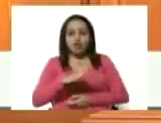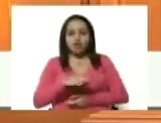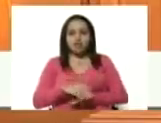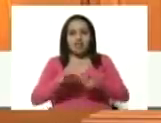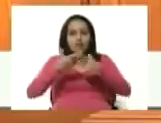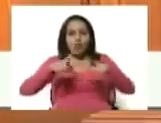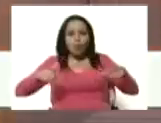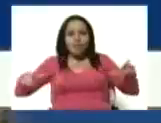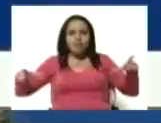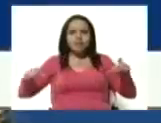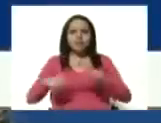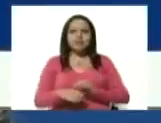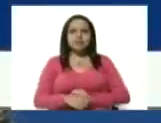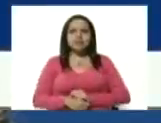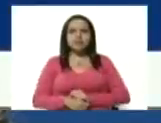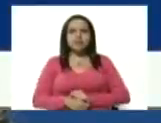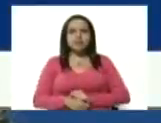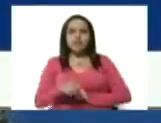tubazo.